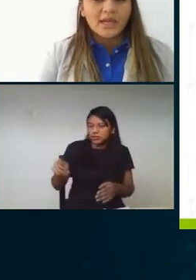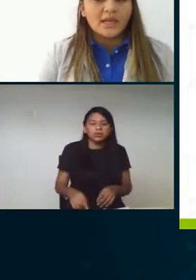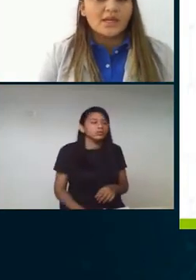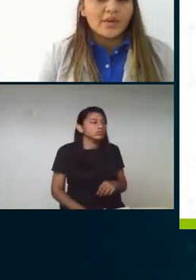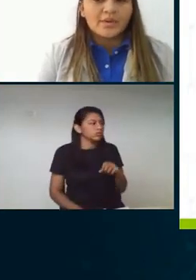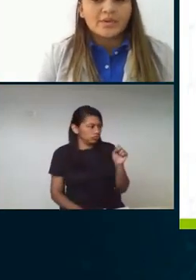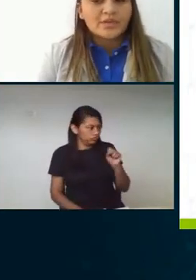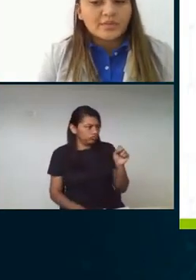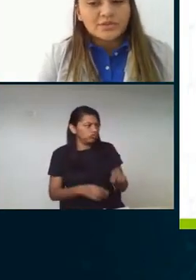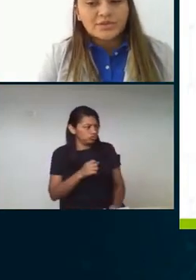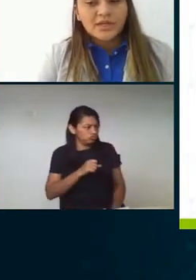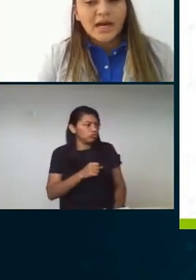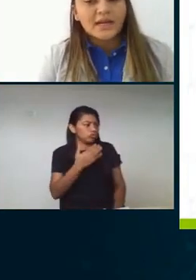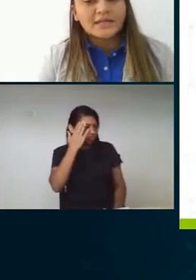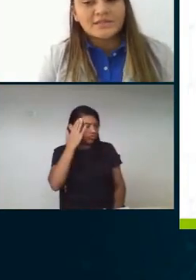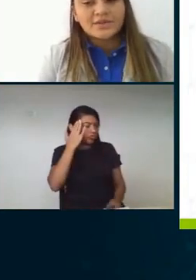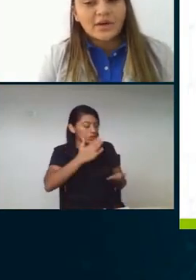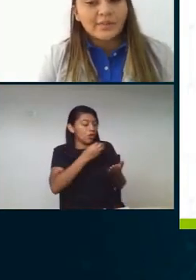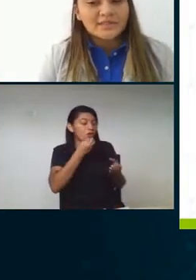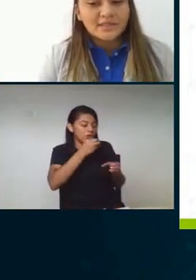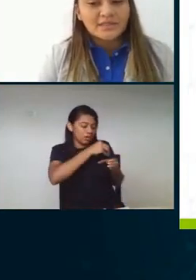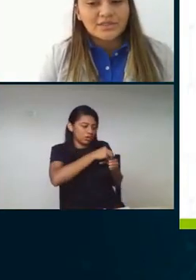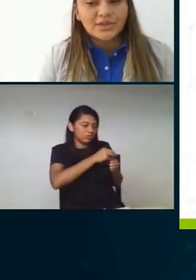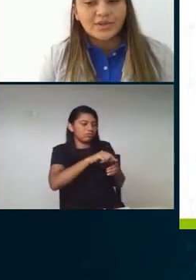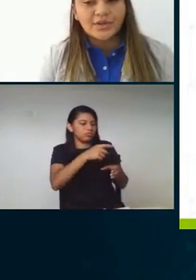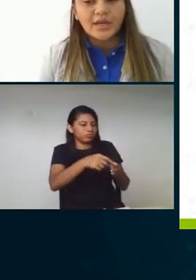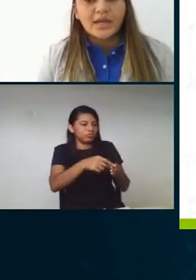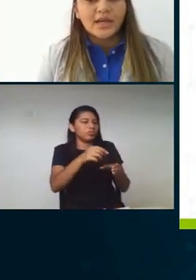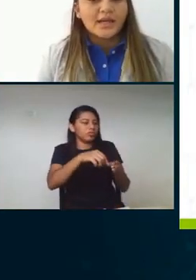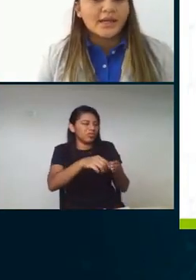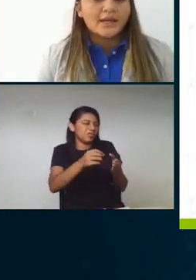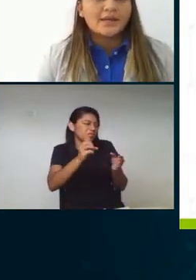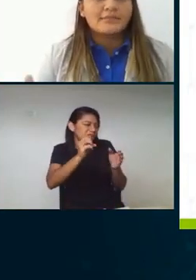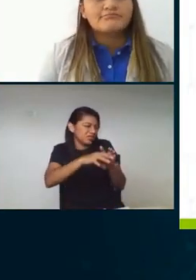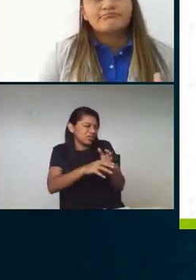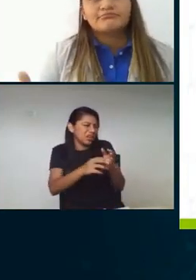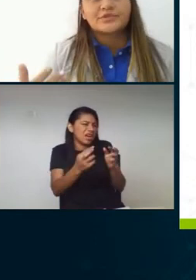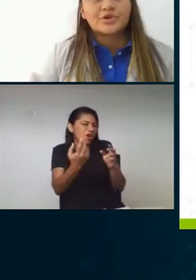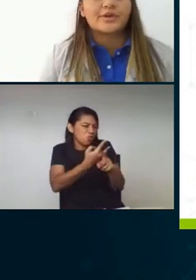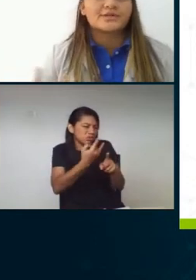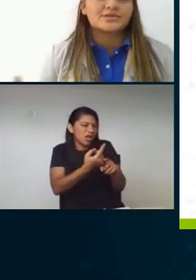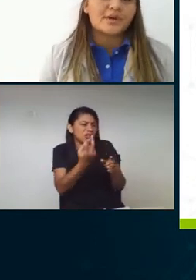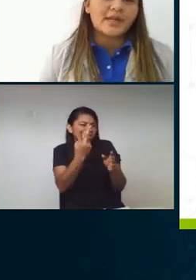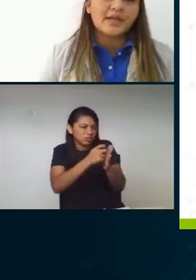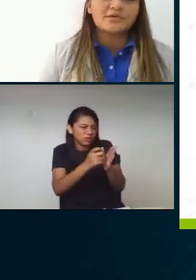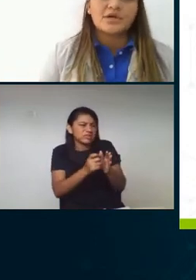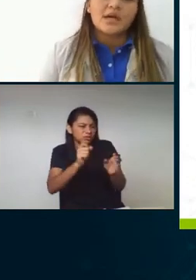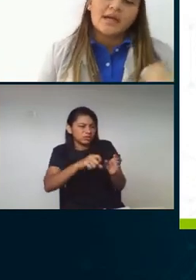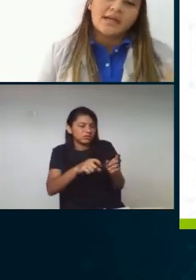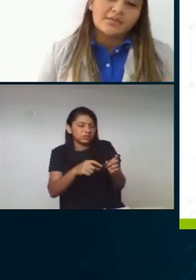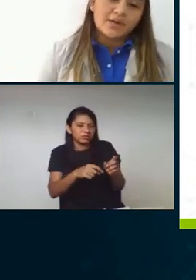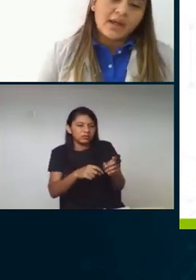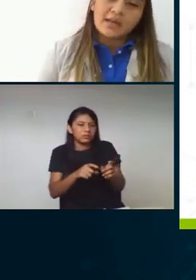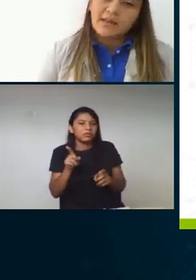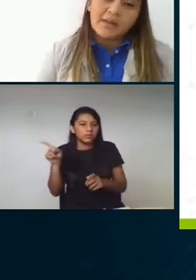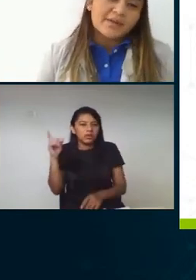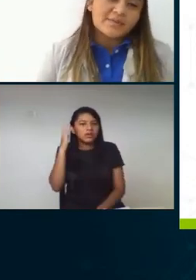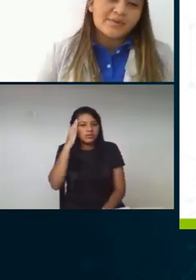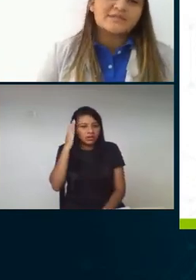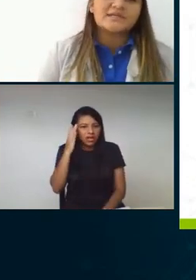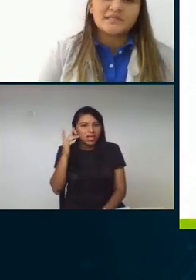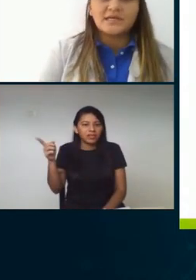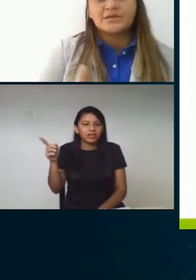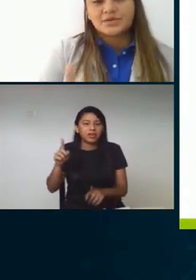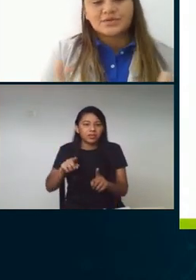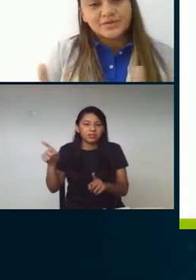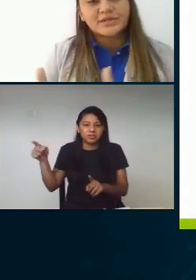separación. Luego encontramos otra, ¿ha recibido capacitación sobre estos manejos? Al